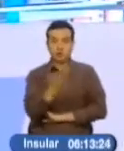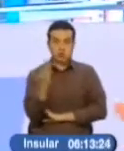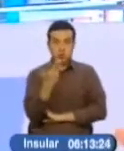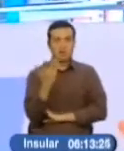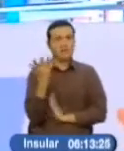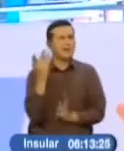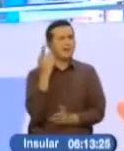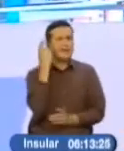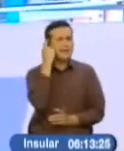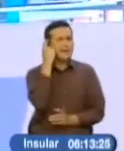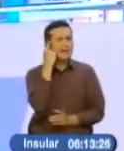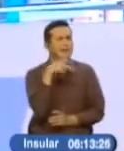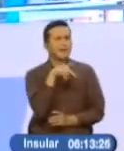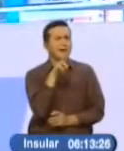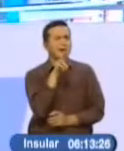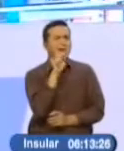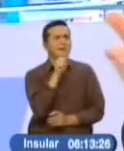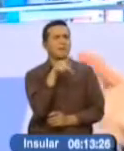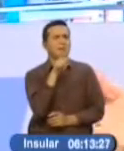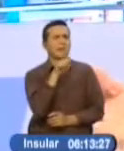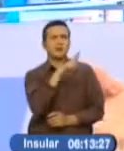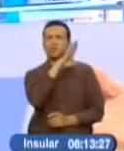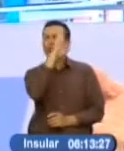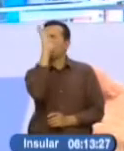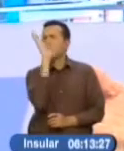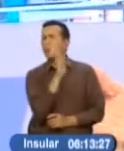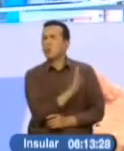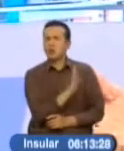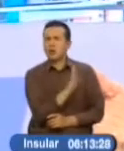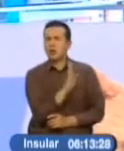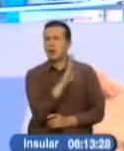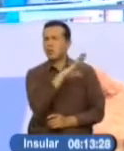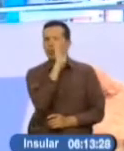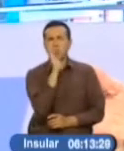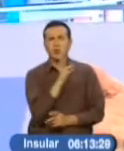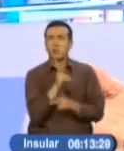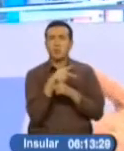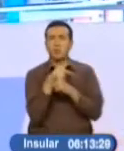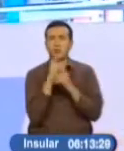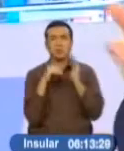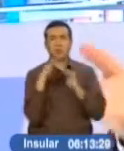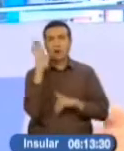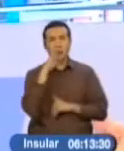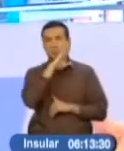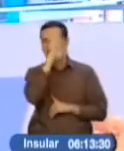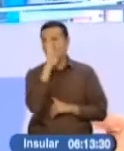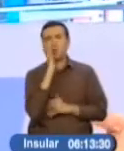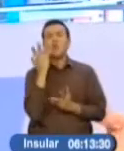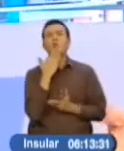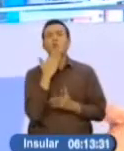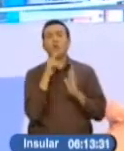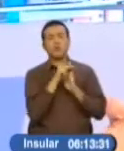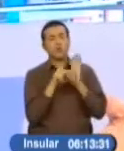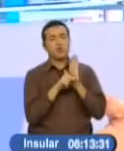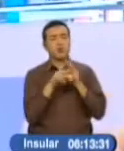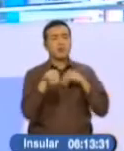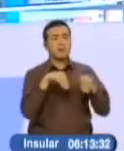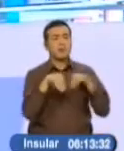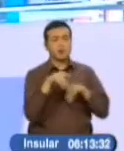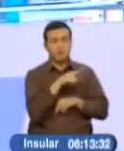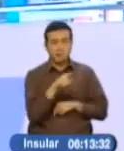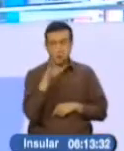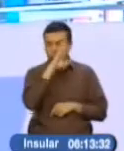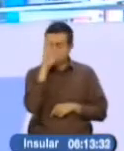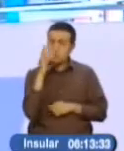era una estupidez del Pedro Páez, que los pequeños productores jamás podían llegar a las escalas de producción que esto requería, y peor, cumpliendo con las normas de los supermercados.